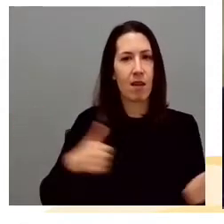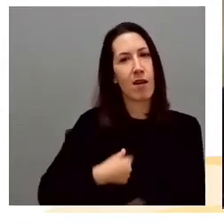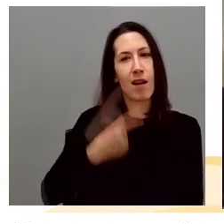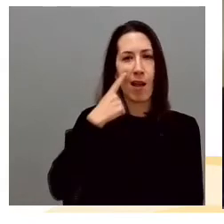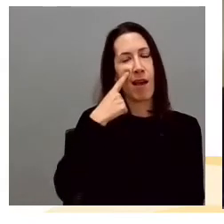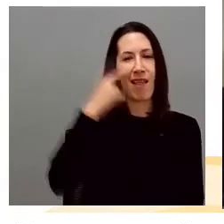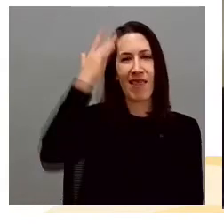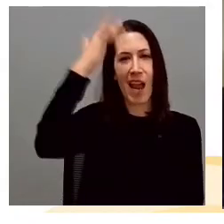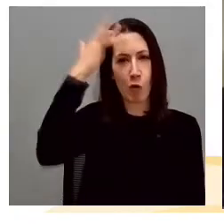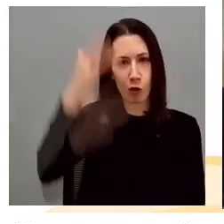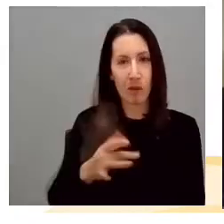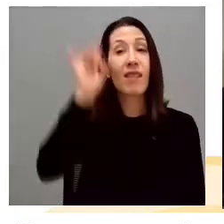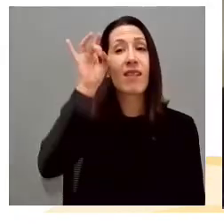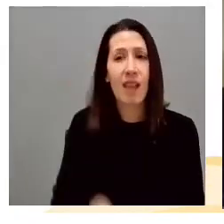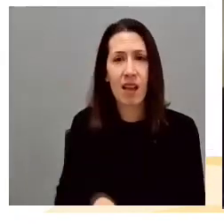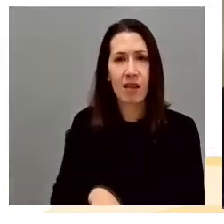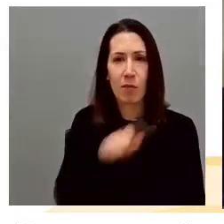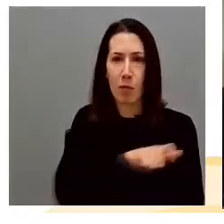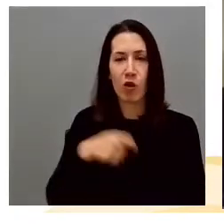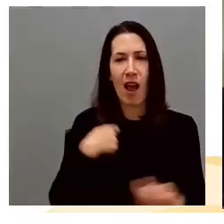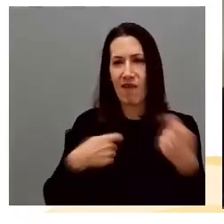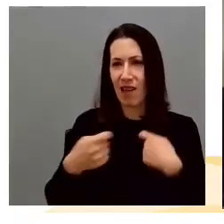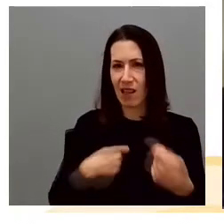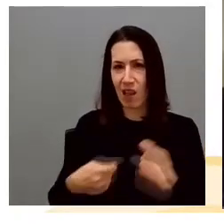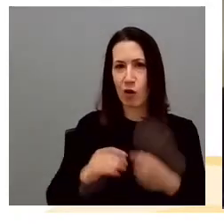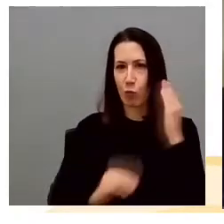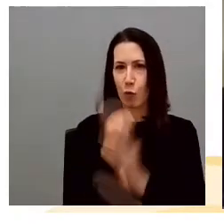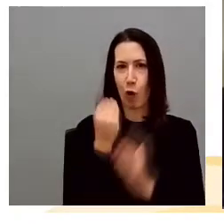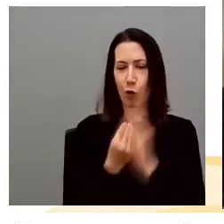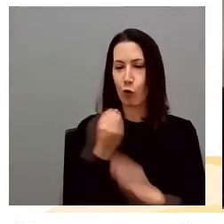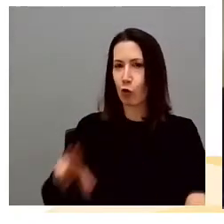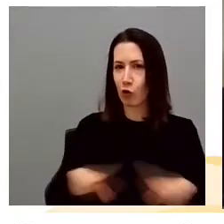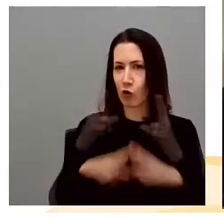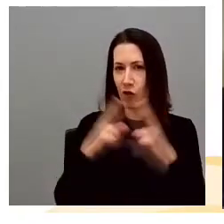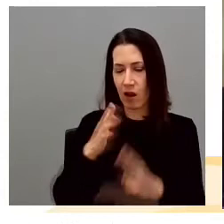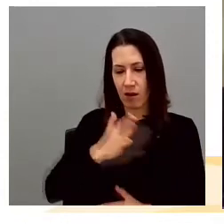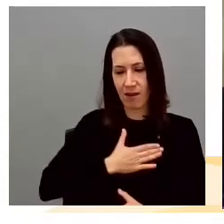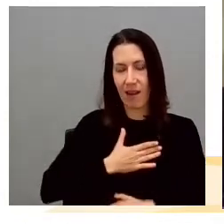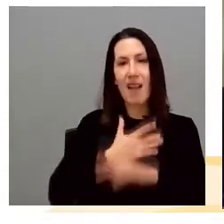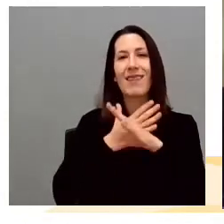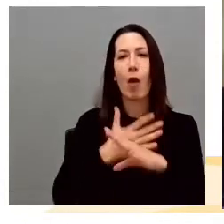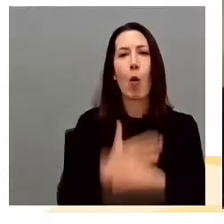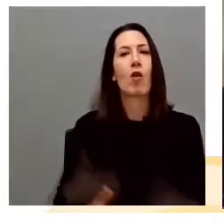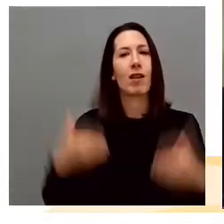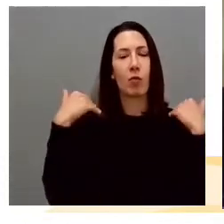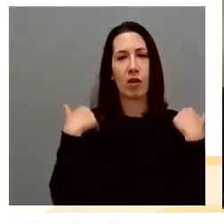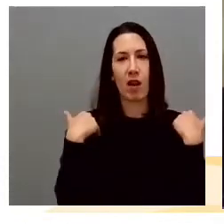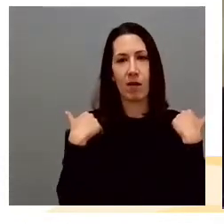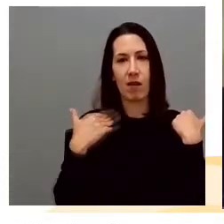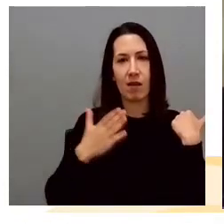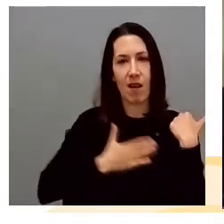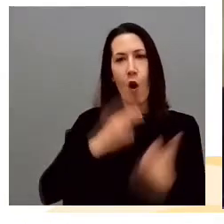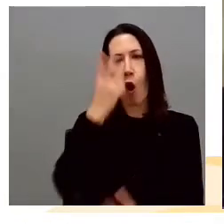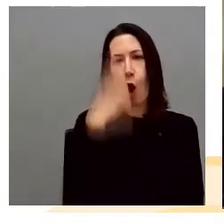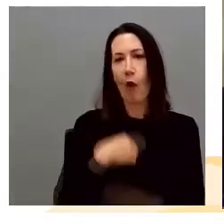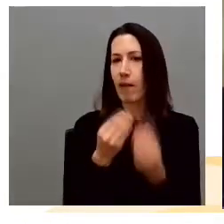ilusión, los vendedores de los productos sociales de juego responsable de la